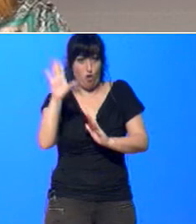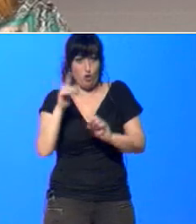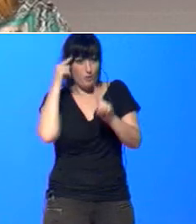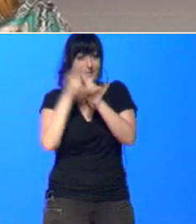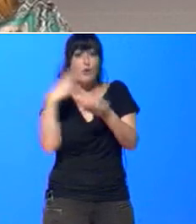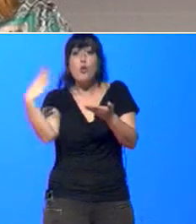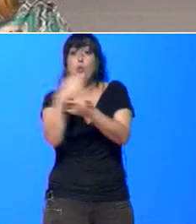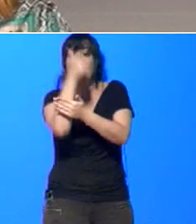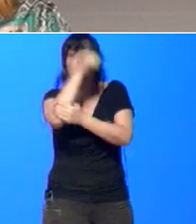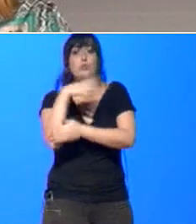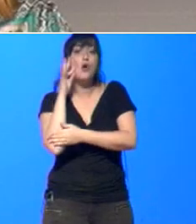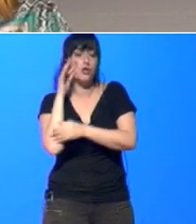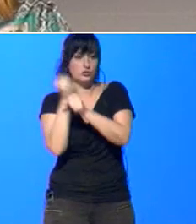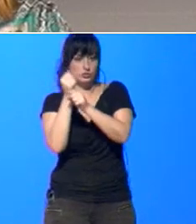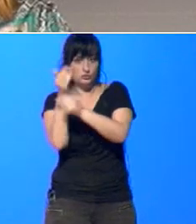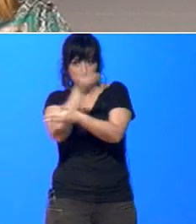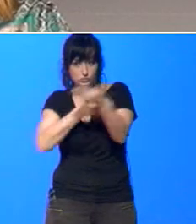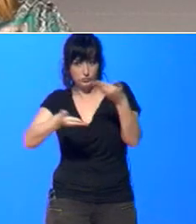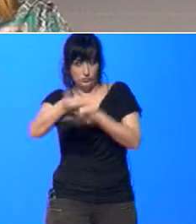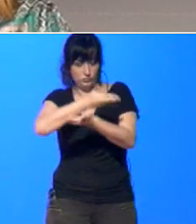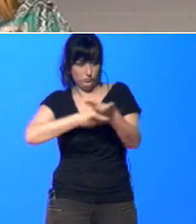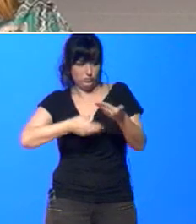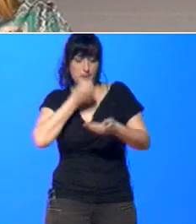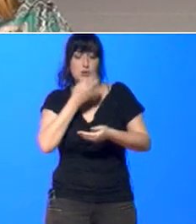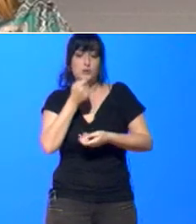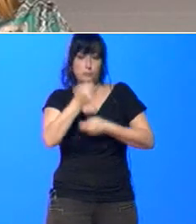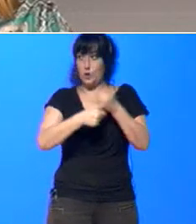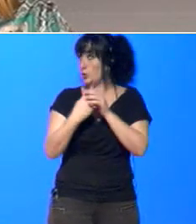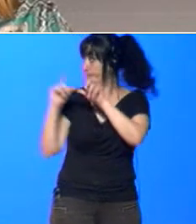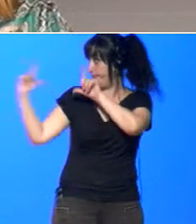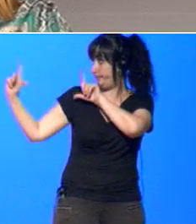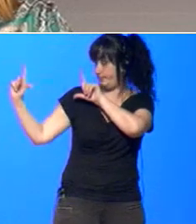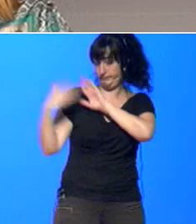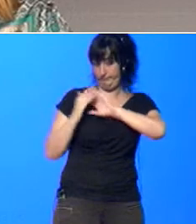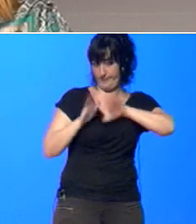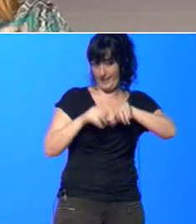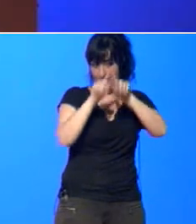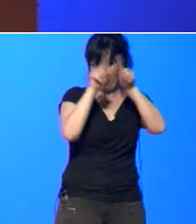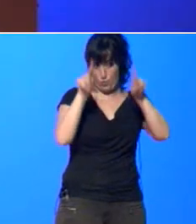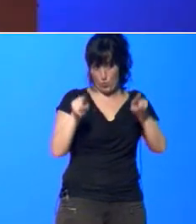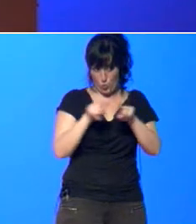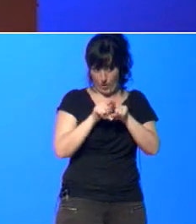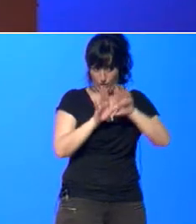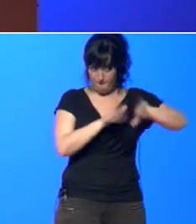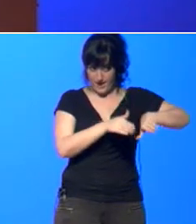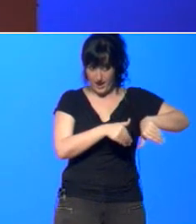claro, se dice, vamos al cuadro final de ese dibujo, se dice... ¿Este?